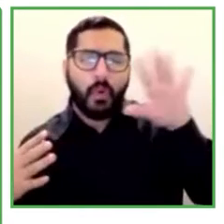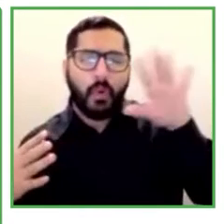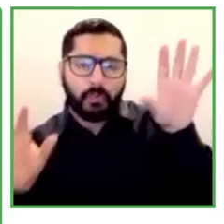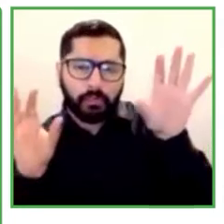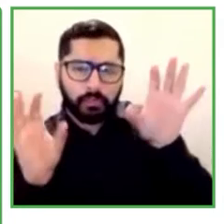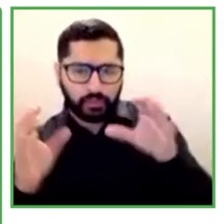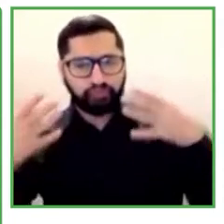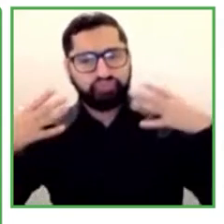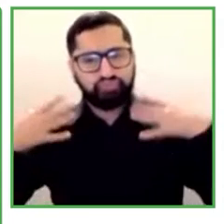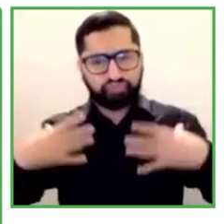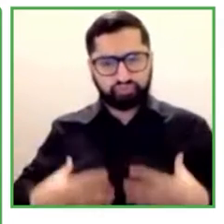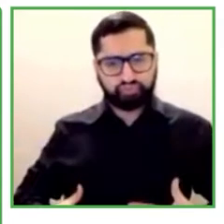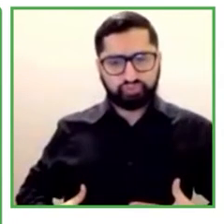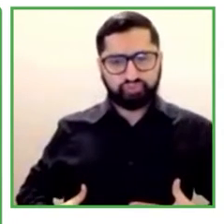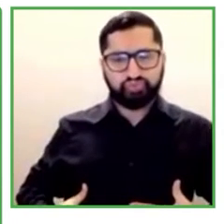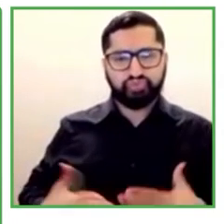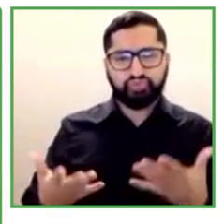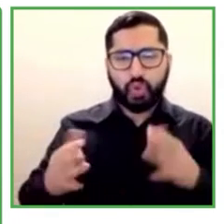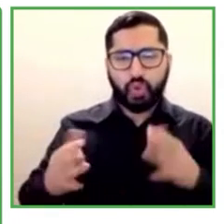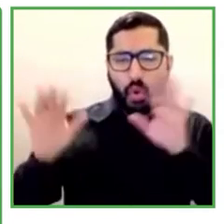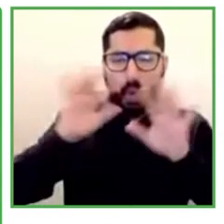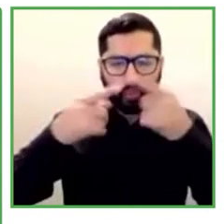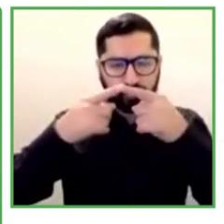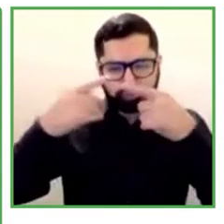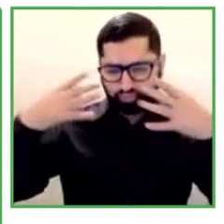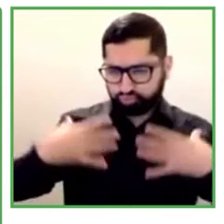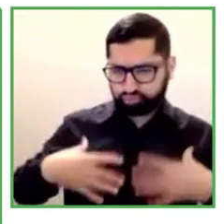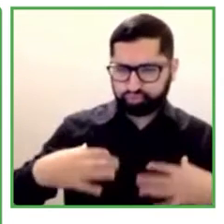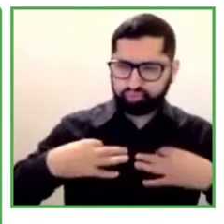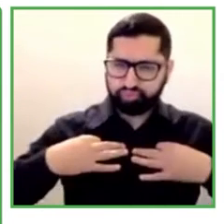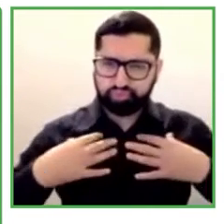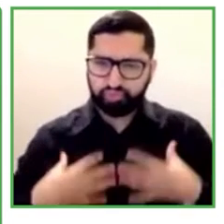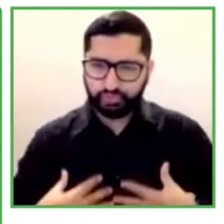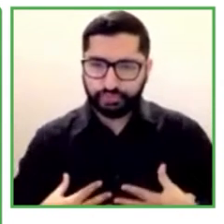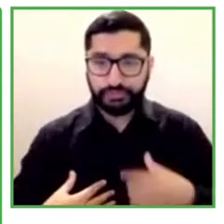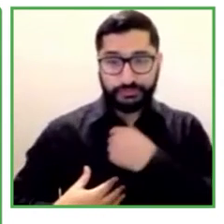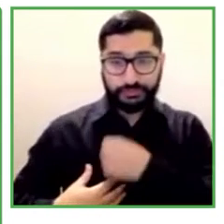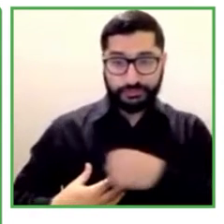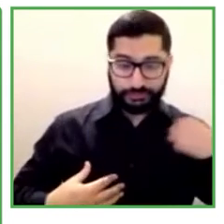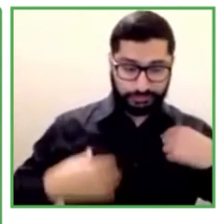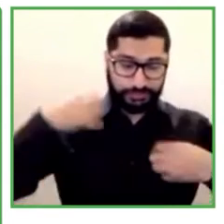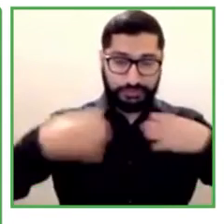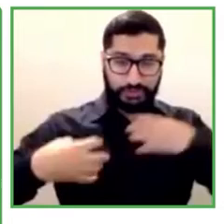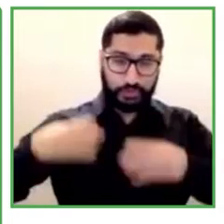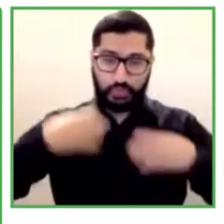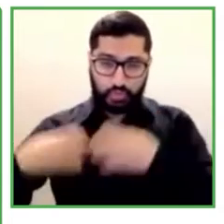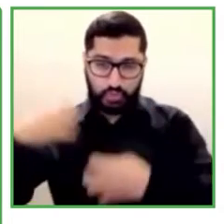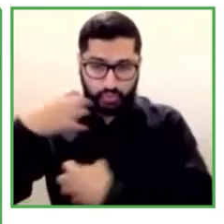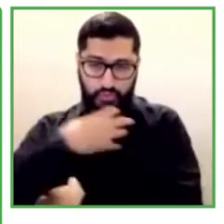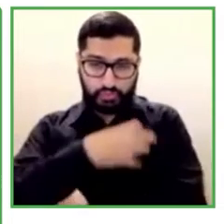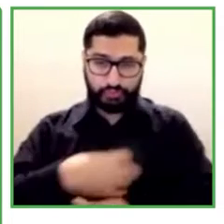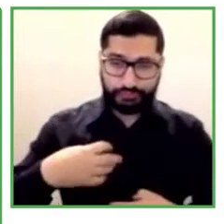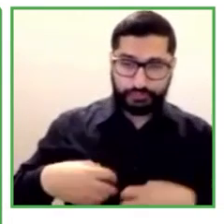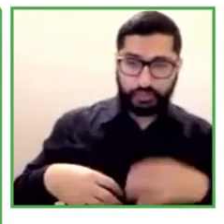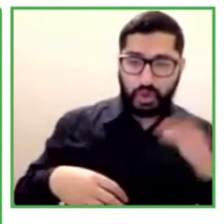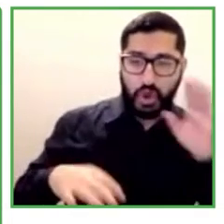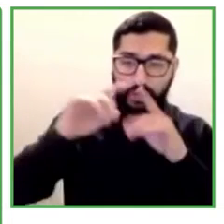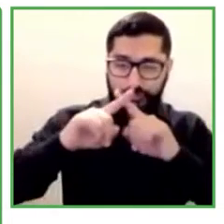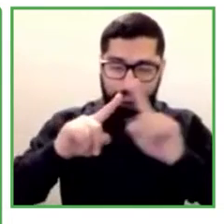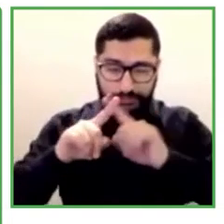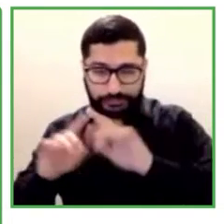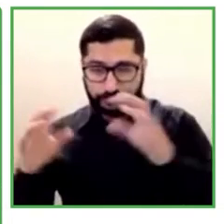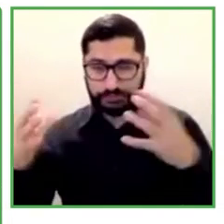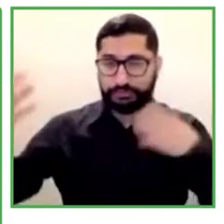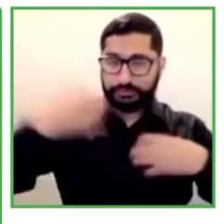una blusa que es con círculos de distintos colores, es rosada, y estoy utilizando un